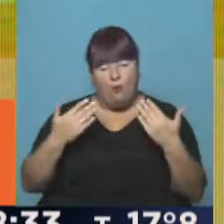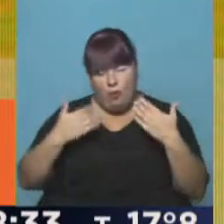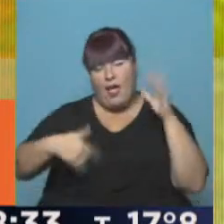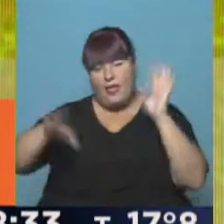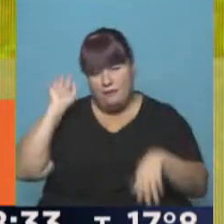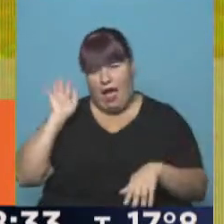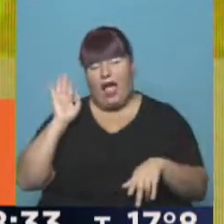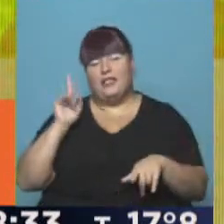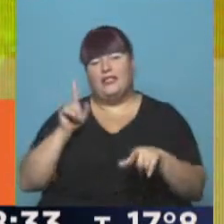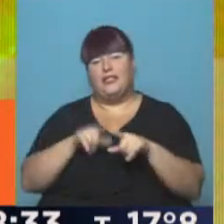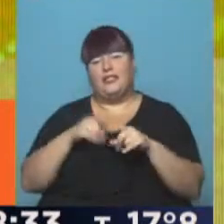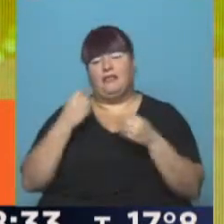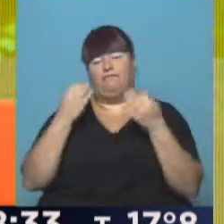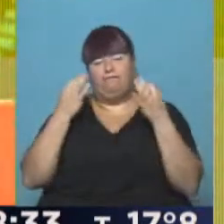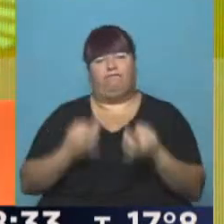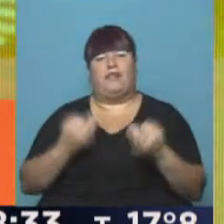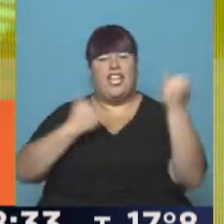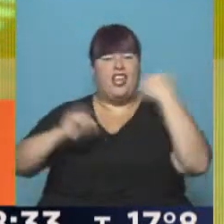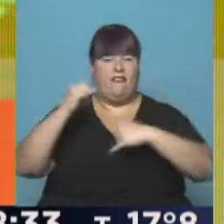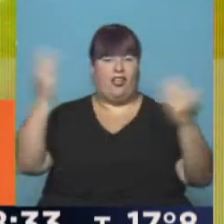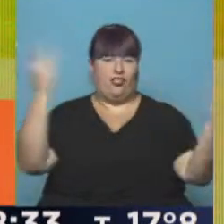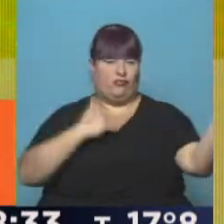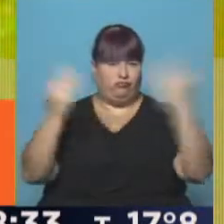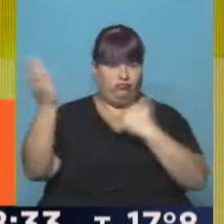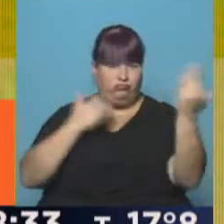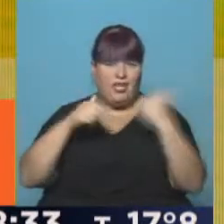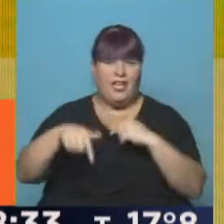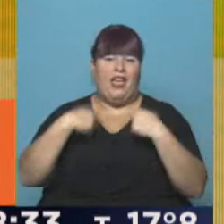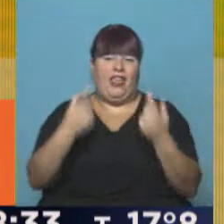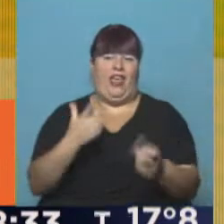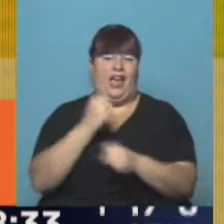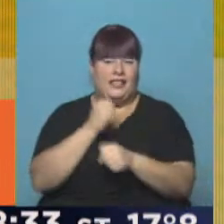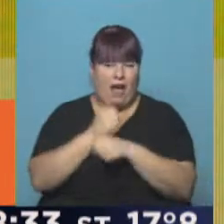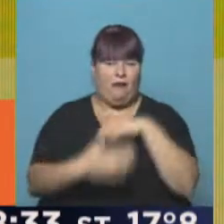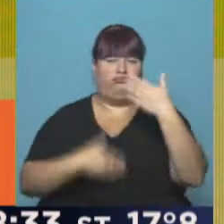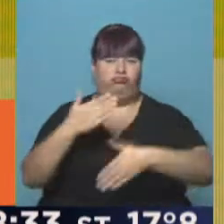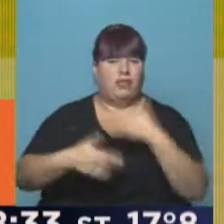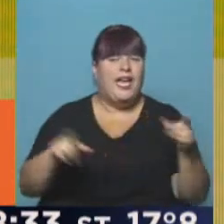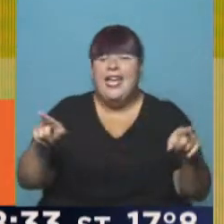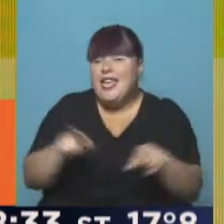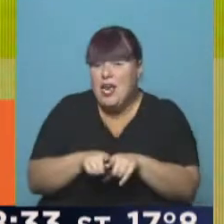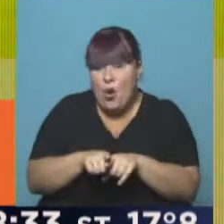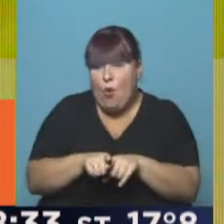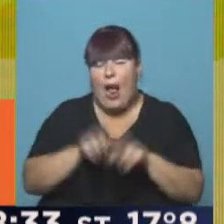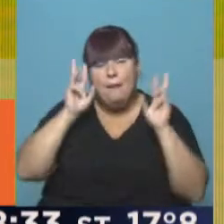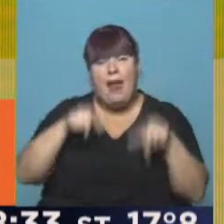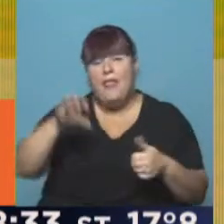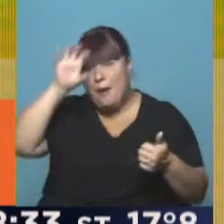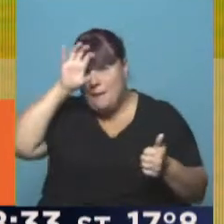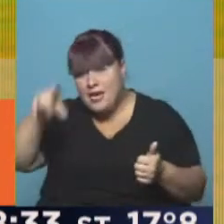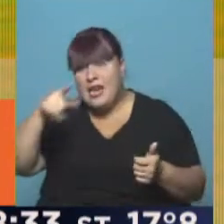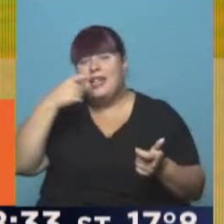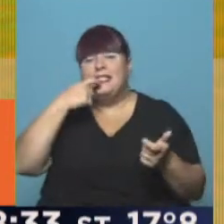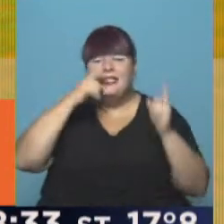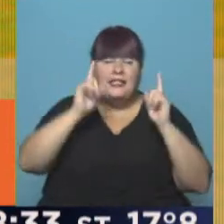mayor radicación de inversiones y esto genera trabajo y desarrollo y lo mismo pasa con la política minera y lo mismo